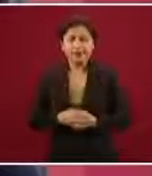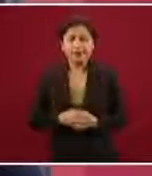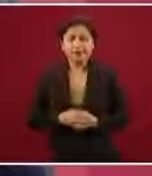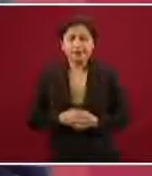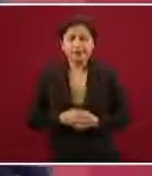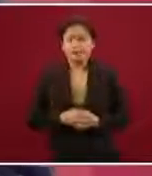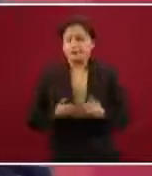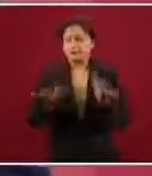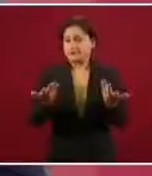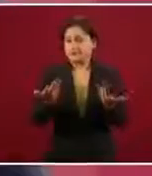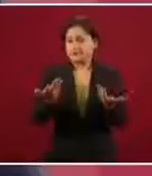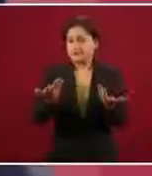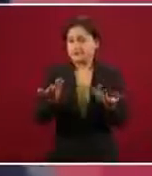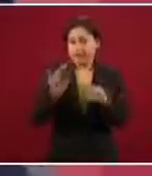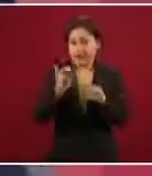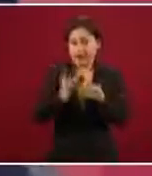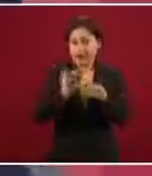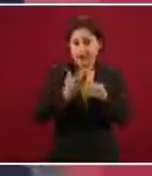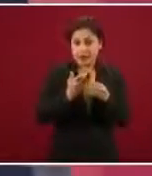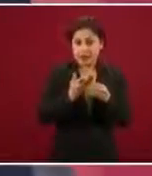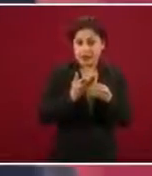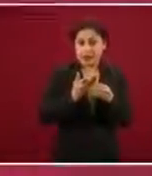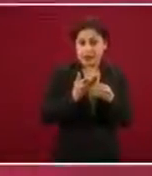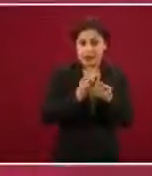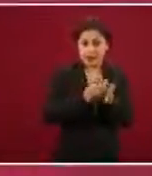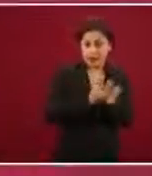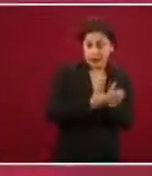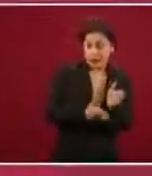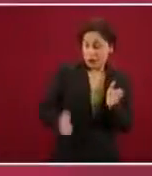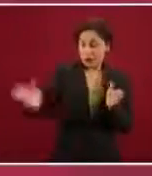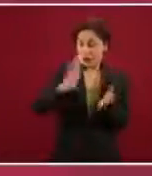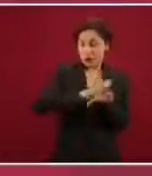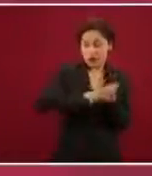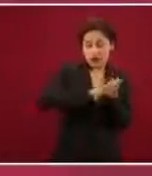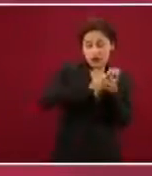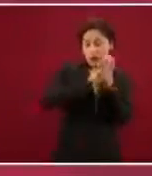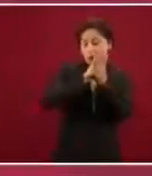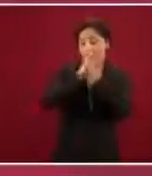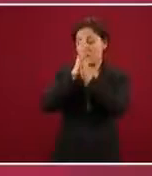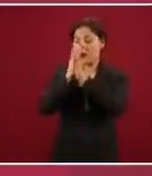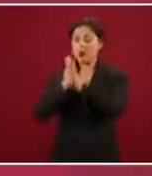Si es una transformación de terciopelo